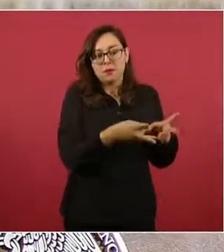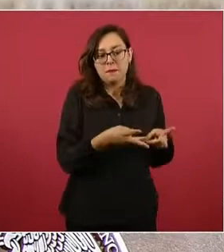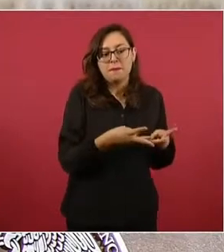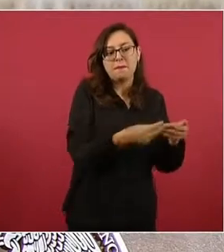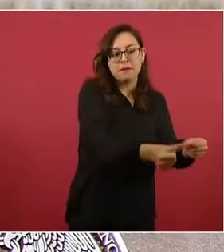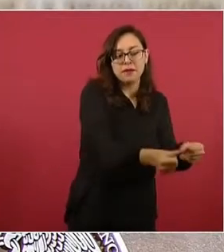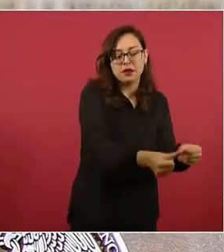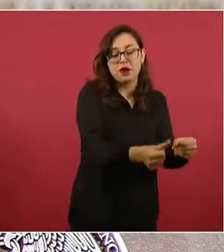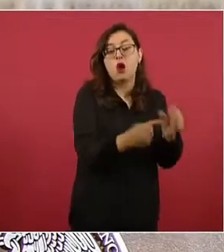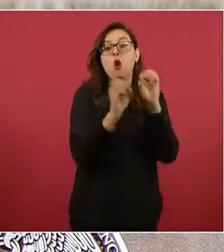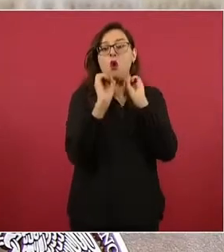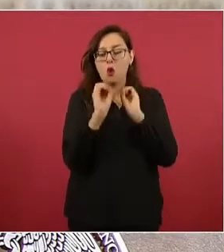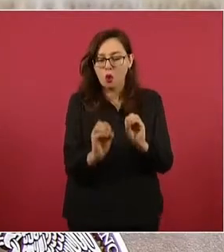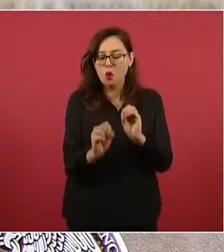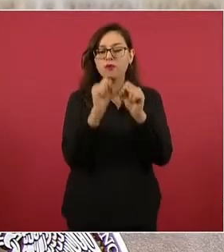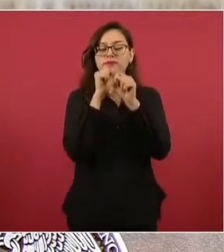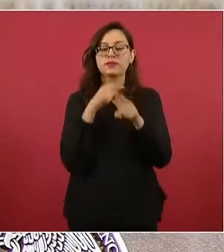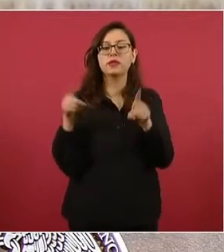hospitales,